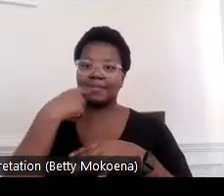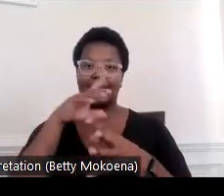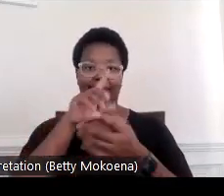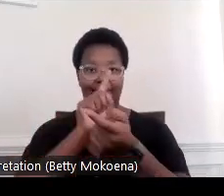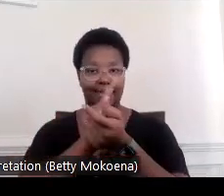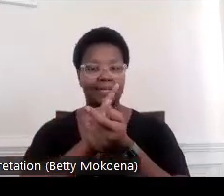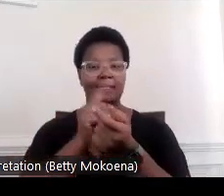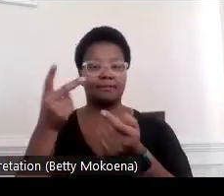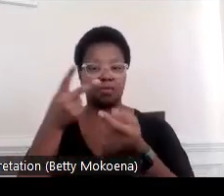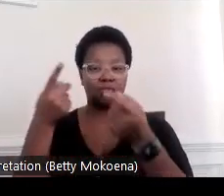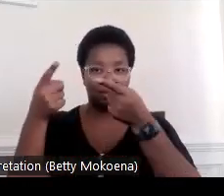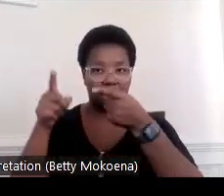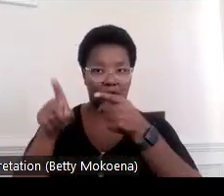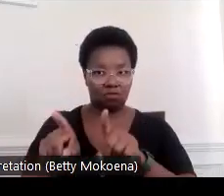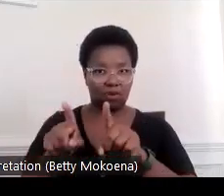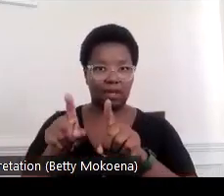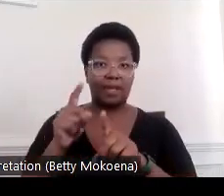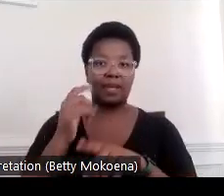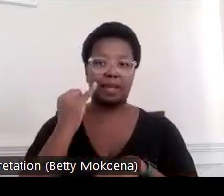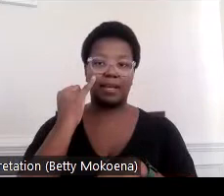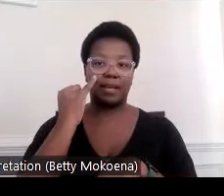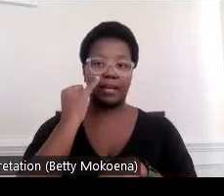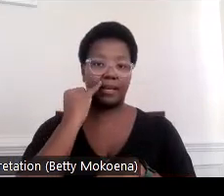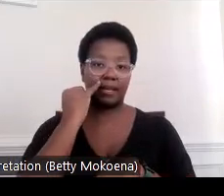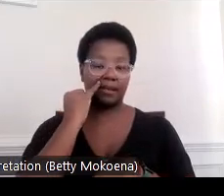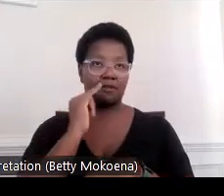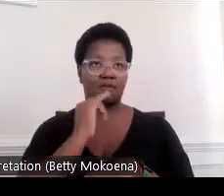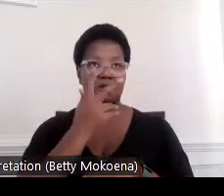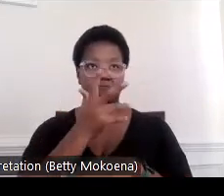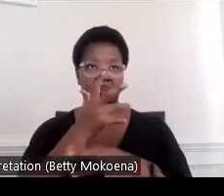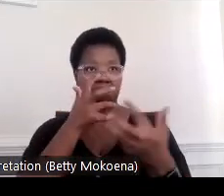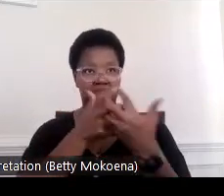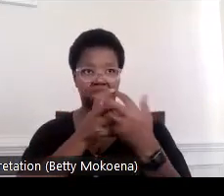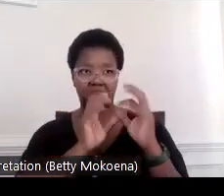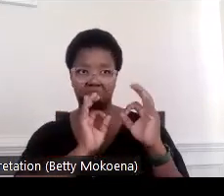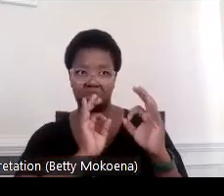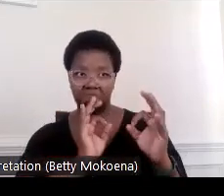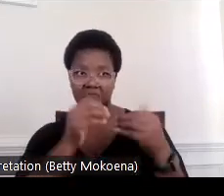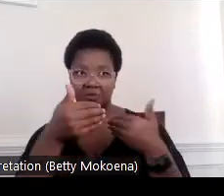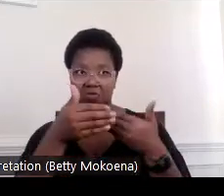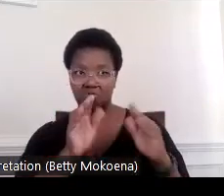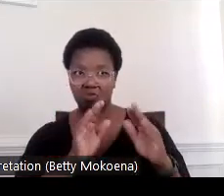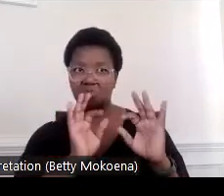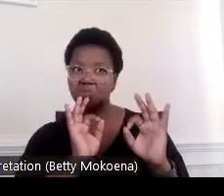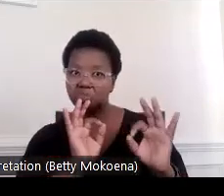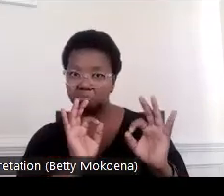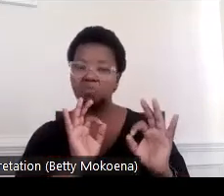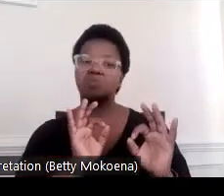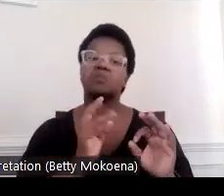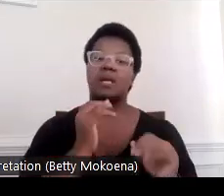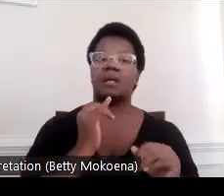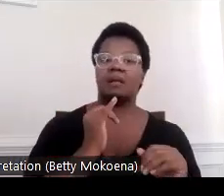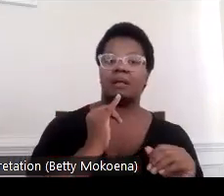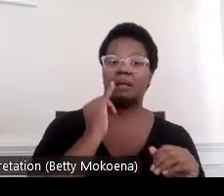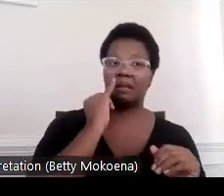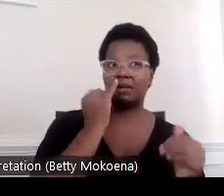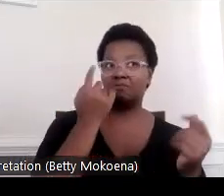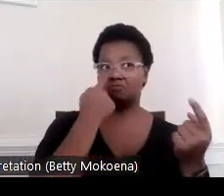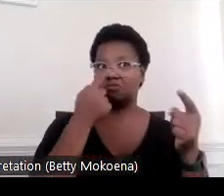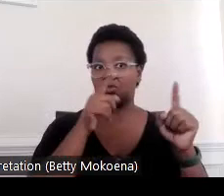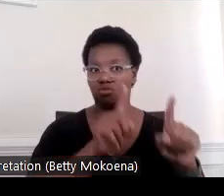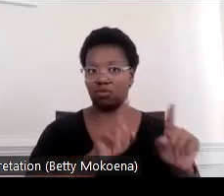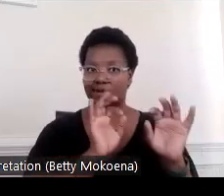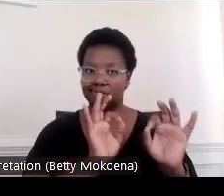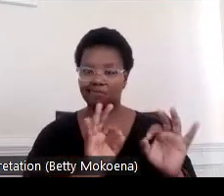individuo debería poder juntarse y acordar si a ver si está de acuerdo en ser compañeros de habitación